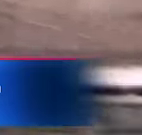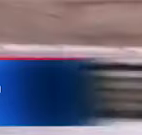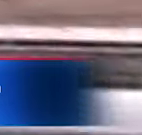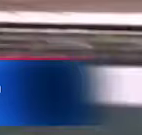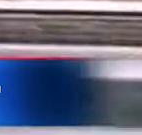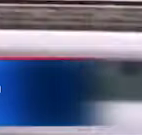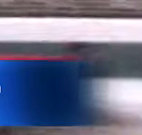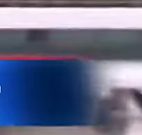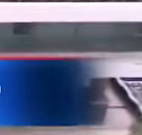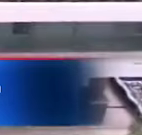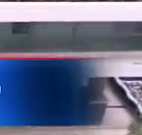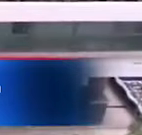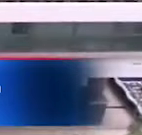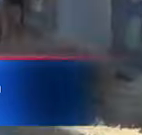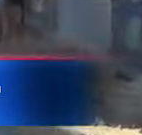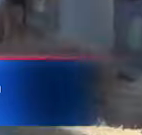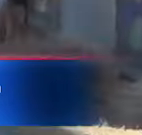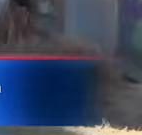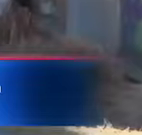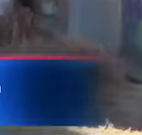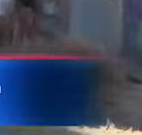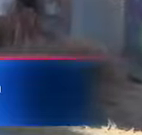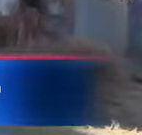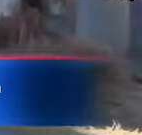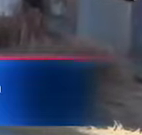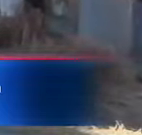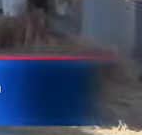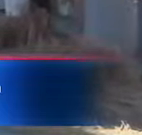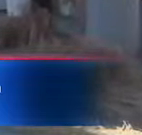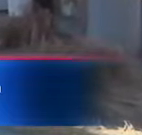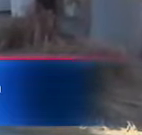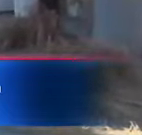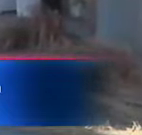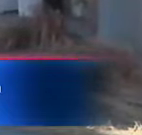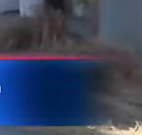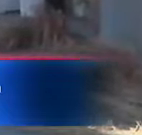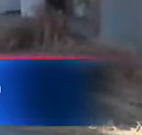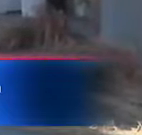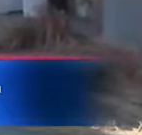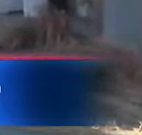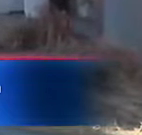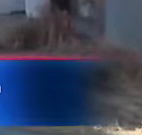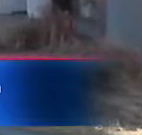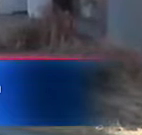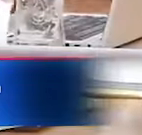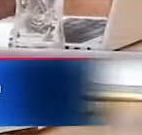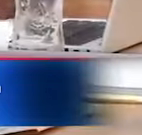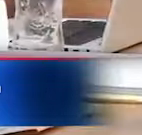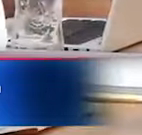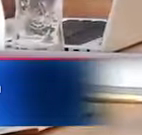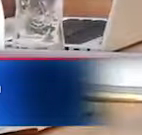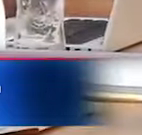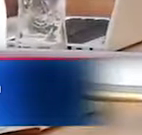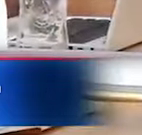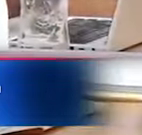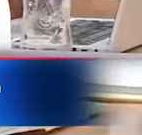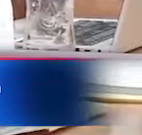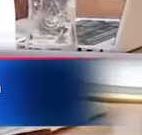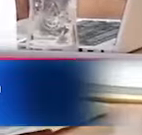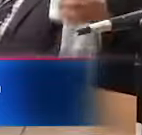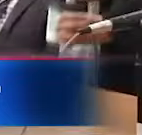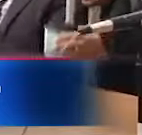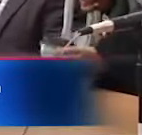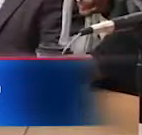Corte Provincial de Justicia del Guayas. Ambas detenidas por su aparente cercanía al narcotráfico. Así quedó expuesto